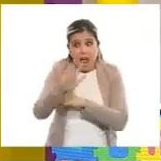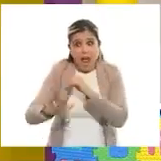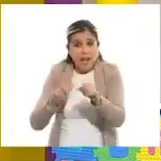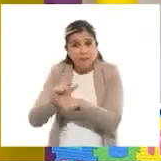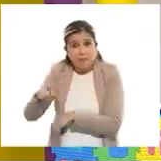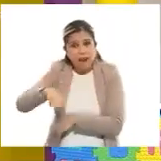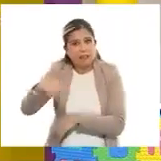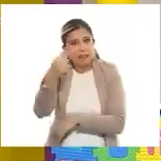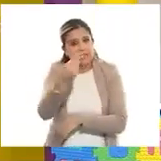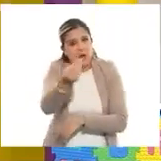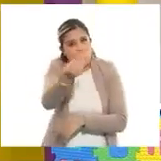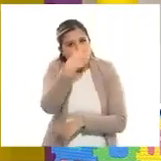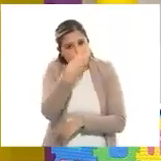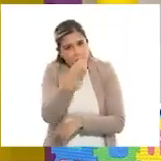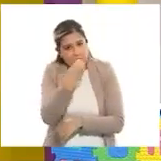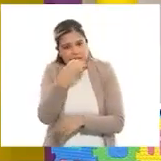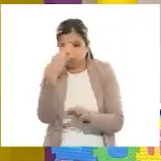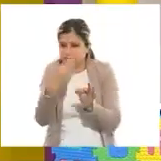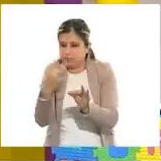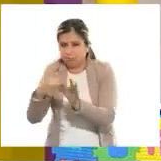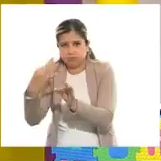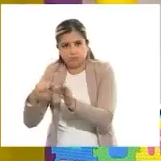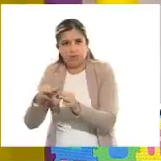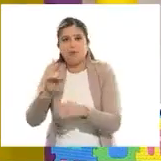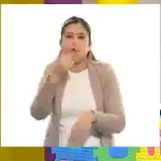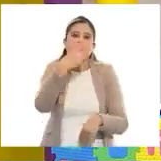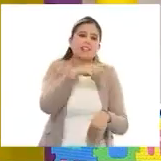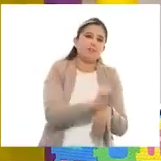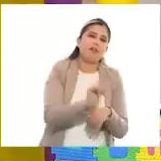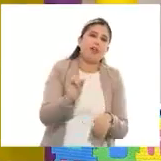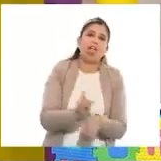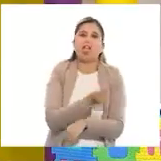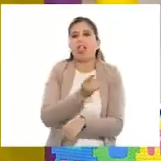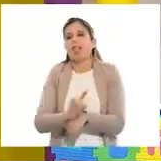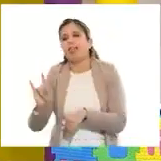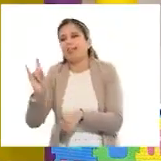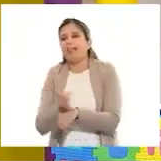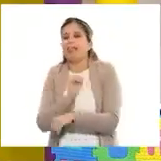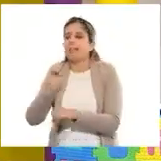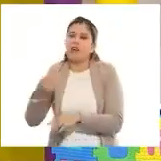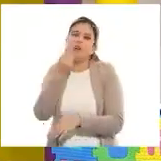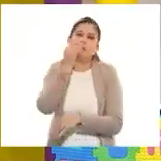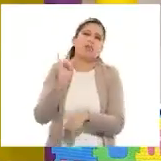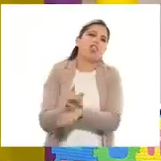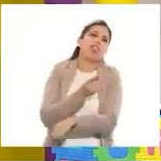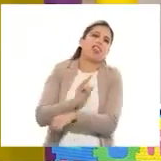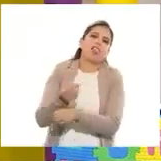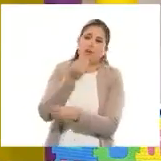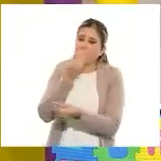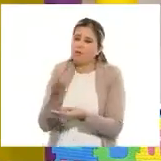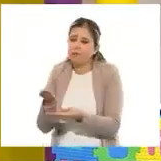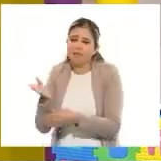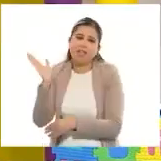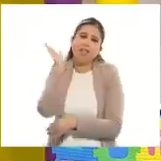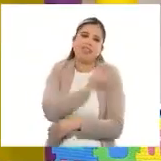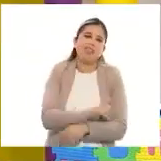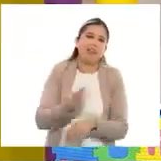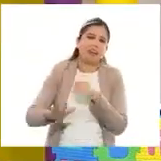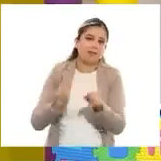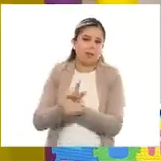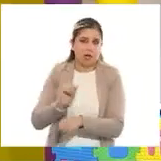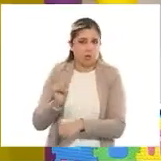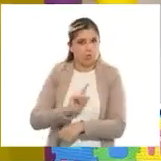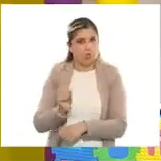podemos pensar que una semana se lo podemos dar y la siguiente semana no, mañana sí, hoy se me olvidó. Recuerden que es una responsabilidad